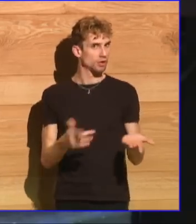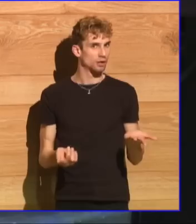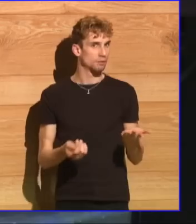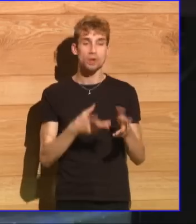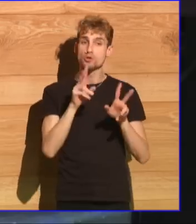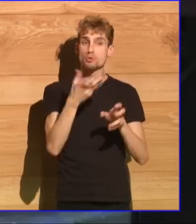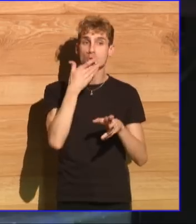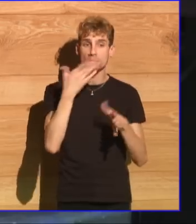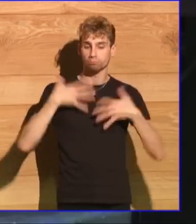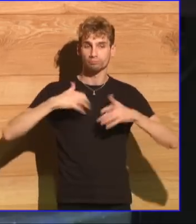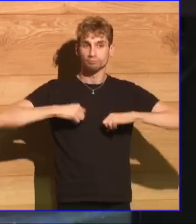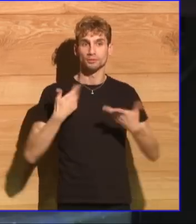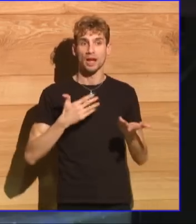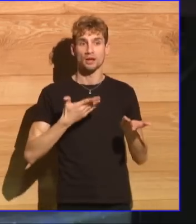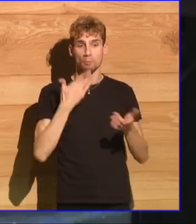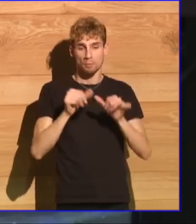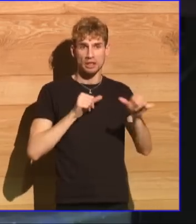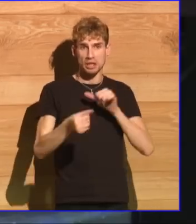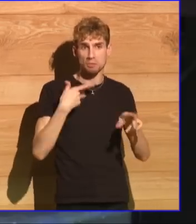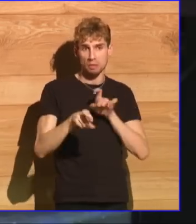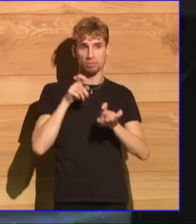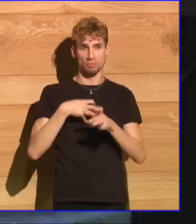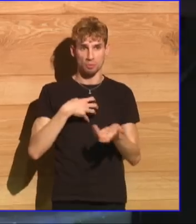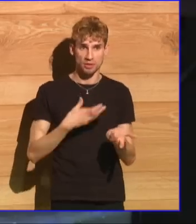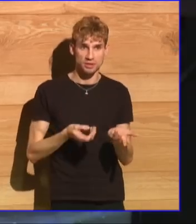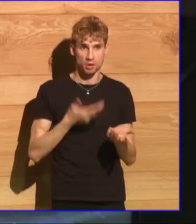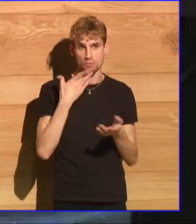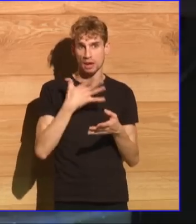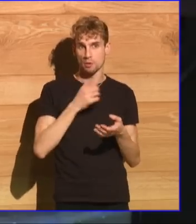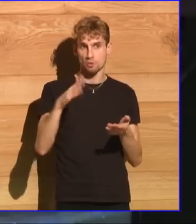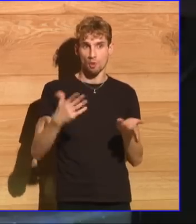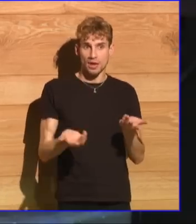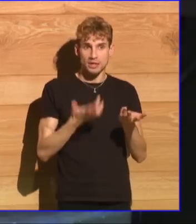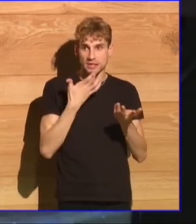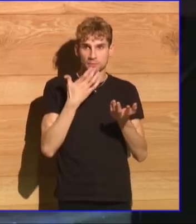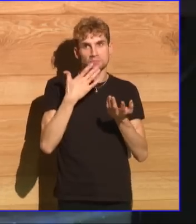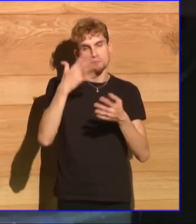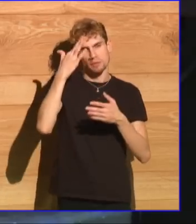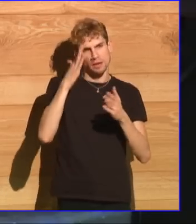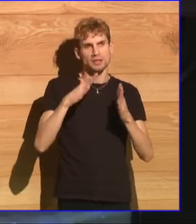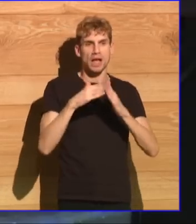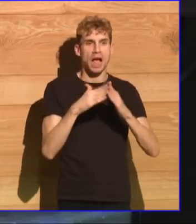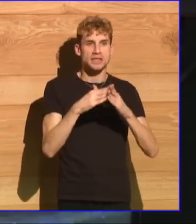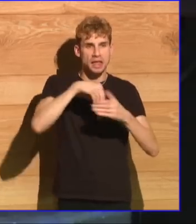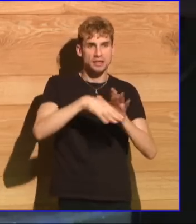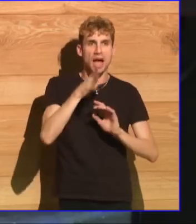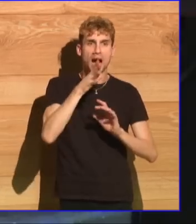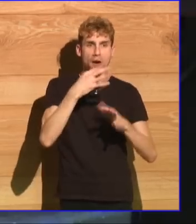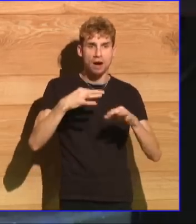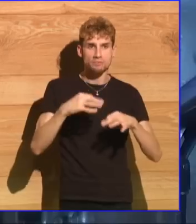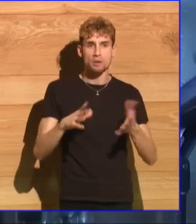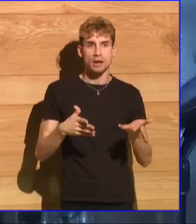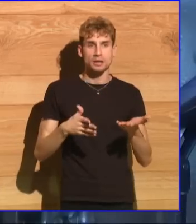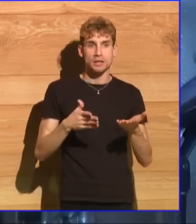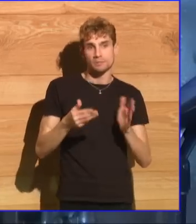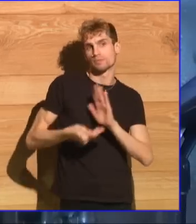el nuevo conocimiento, cuando ya no te atreves a dar ese paso atrás, cuando te parece que no puedes vivir sin agua corriente en casa. Lo que se hacía entonces era,